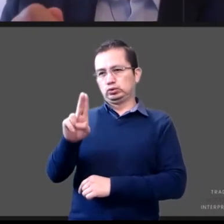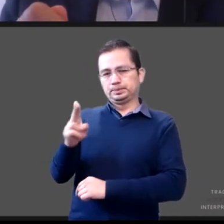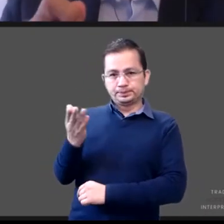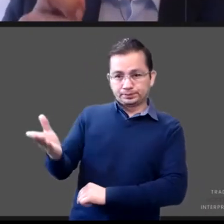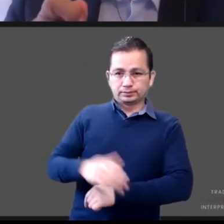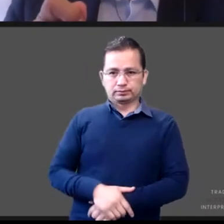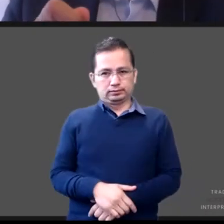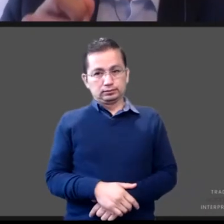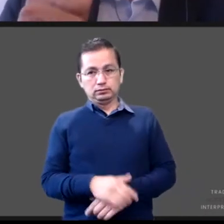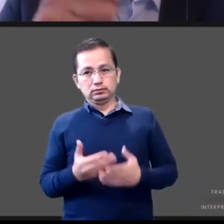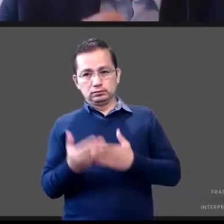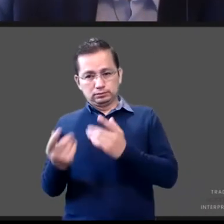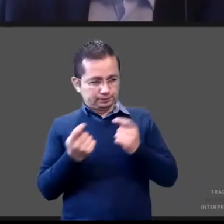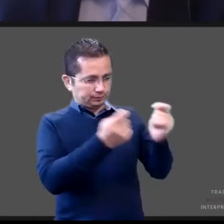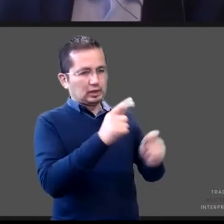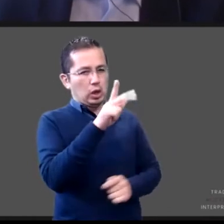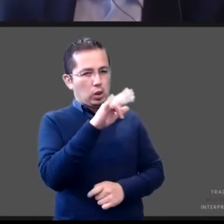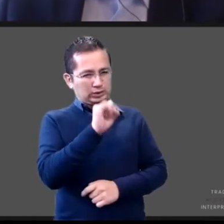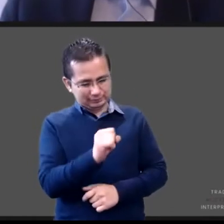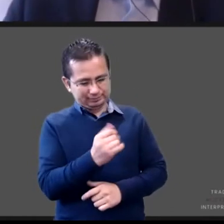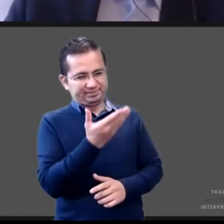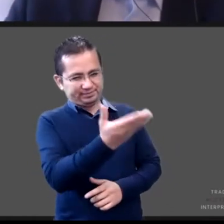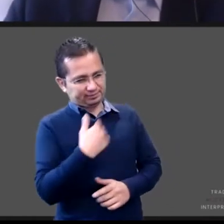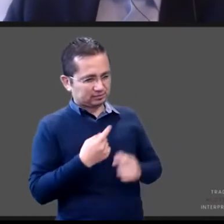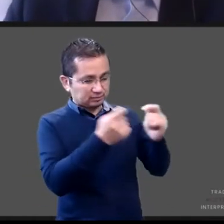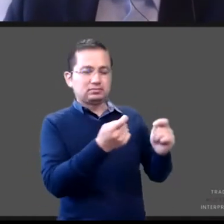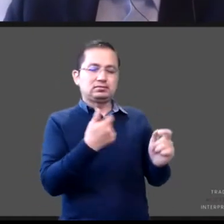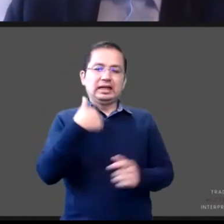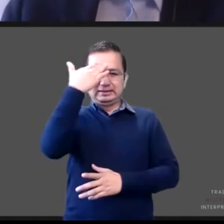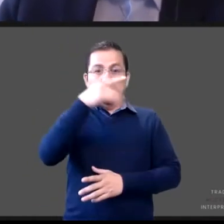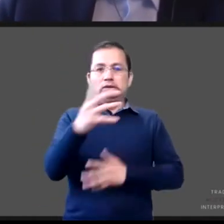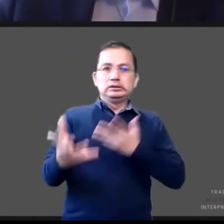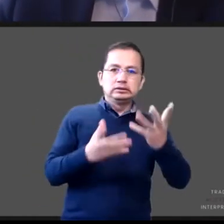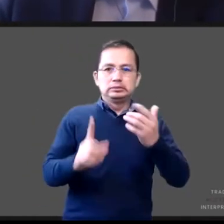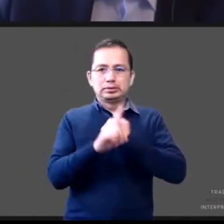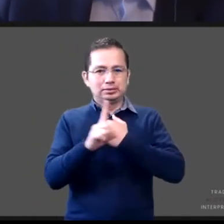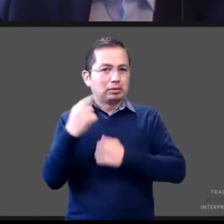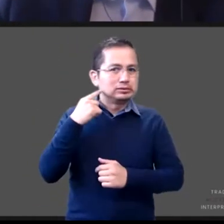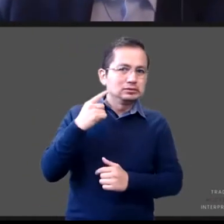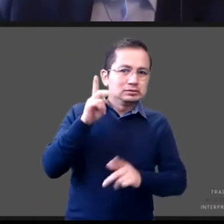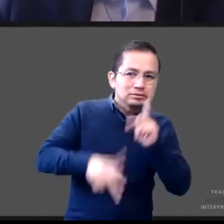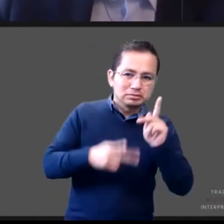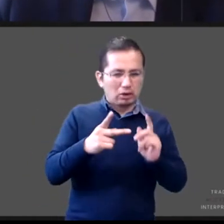problema técnico y no escuchaste mucho el video, pero espero que puedas reaccionar.